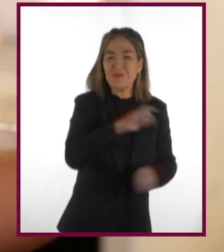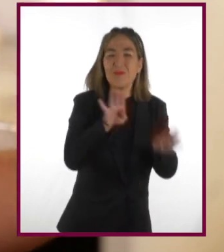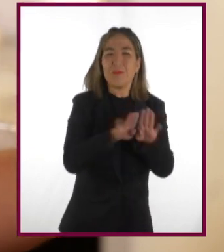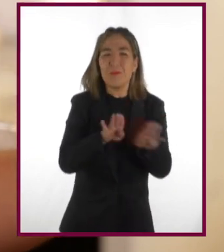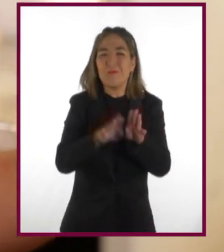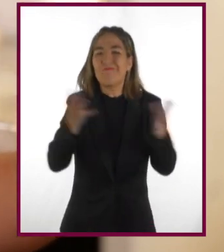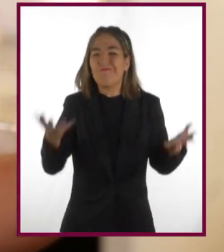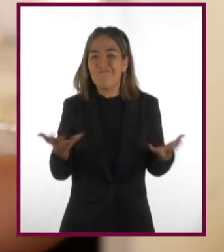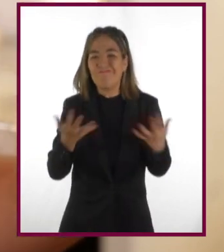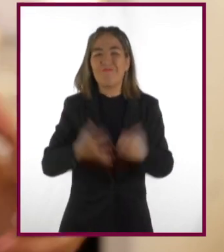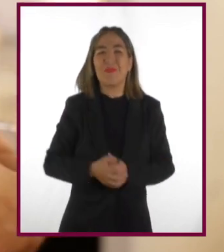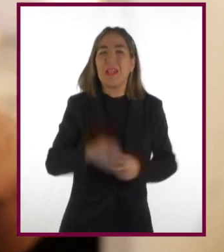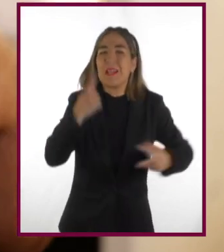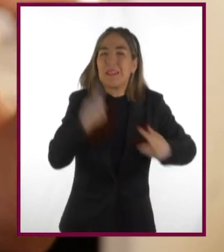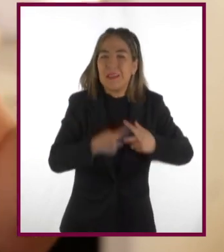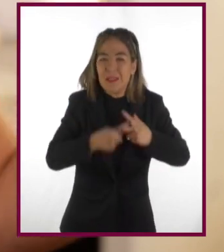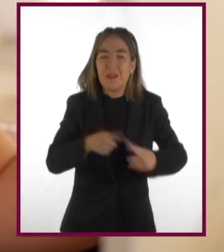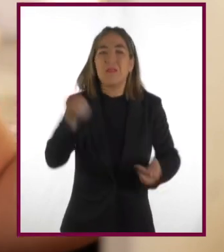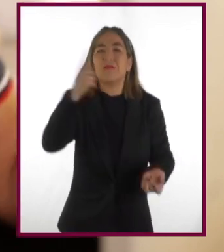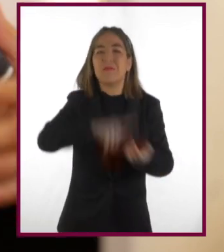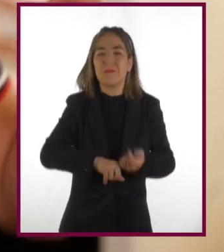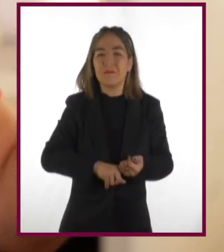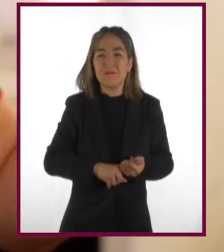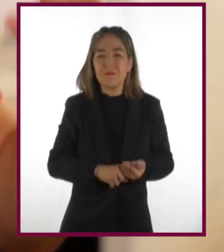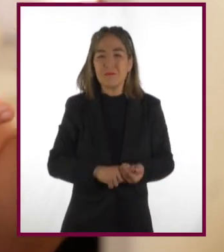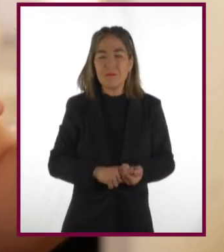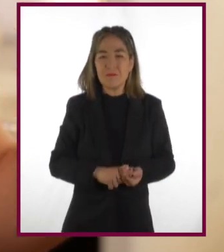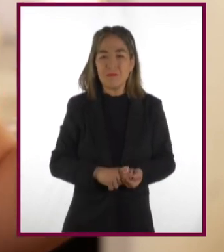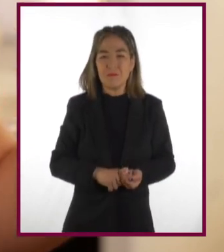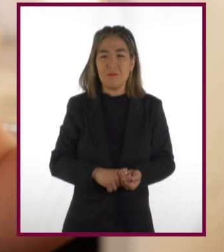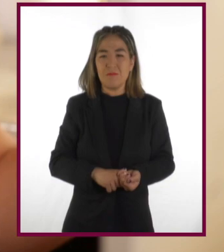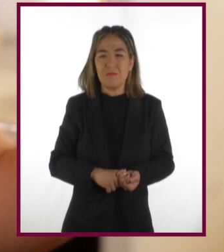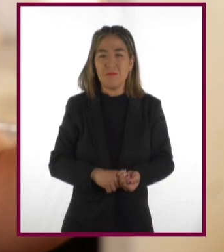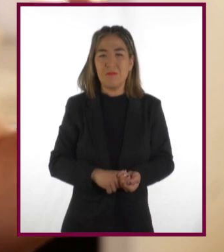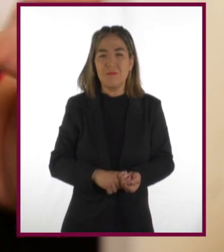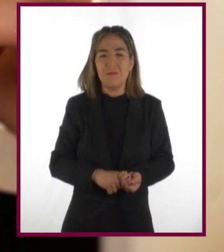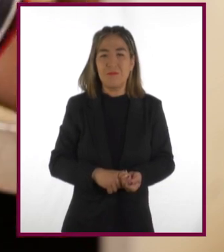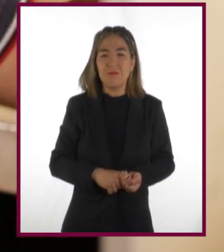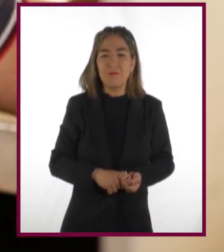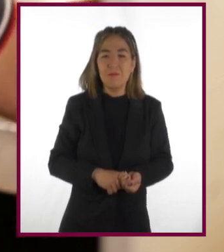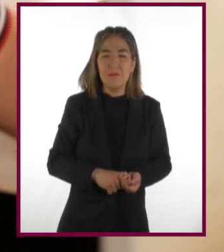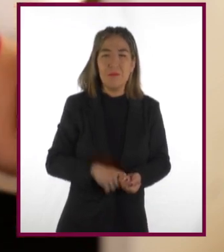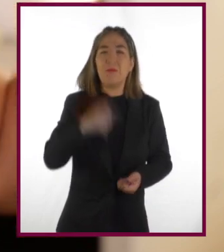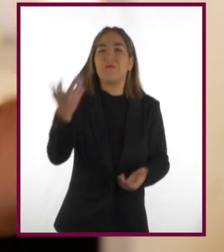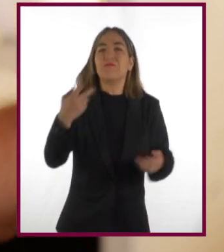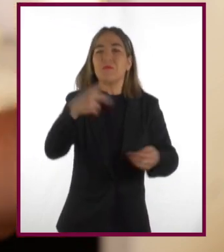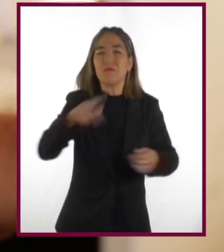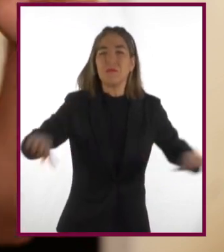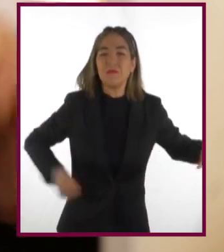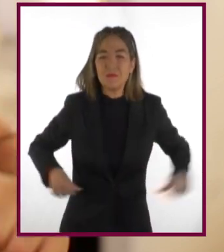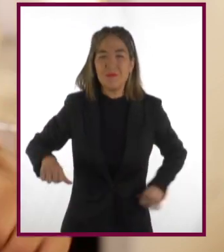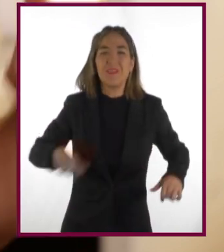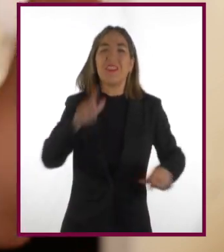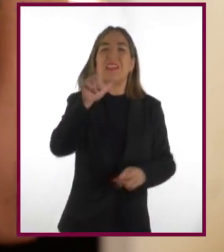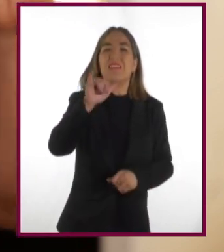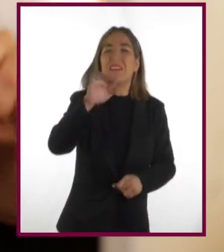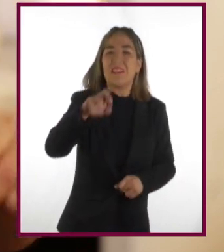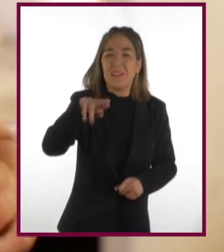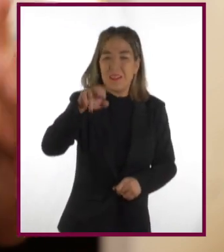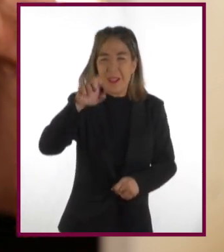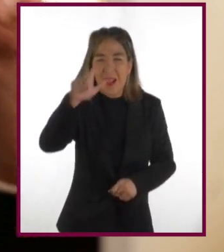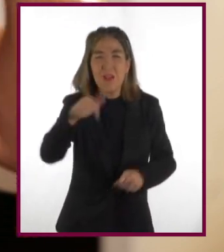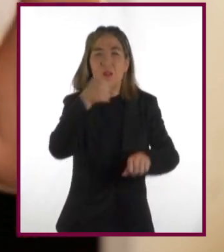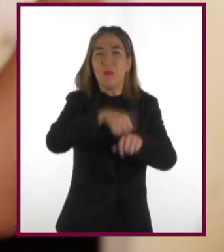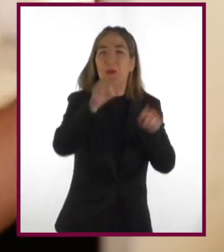que puede llegar a ser calcular o de alguna manera trabajar con todos estos factores no